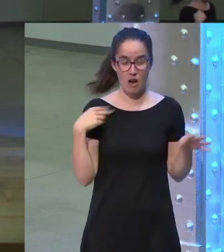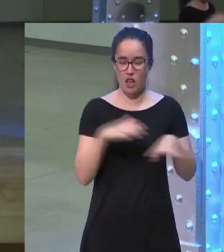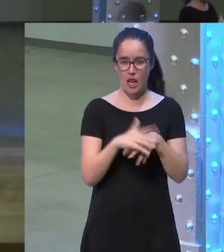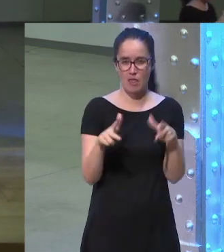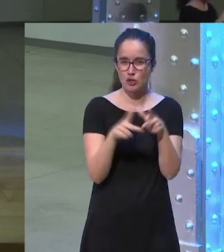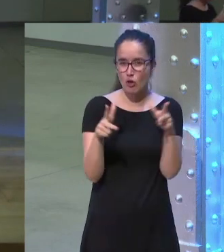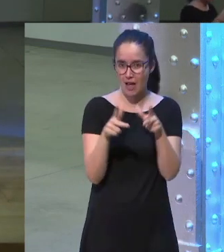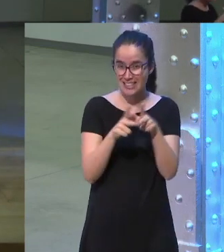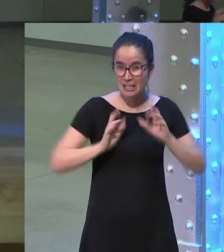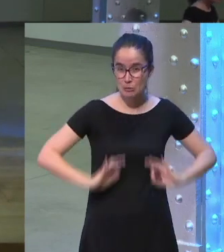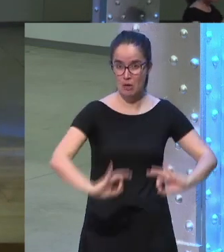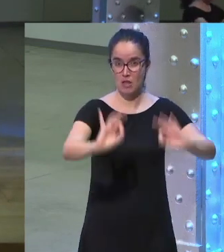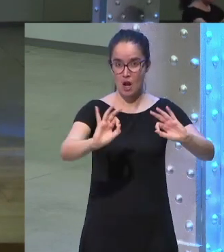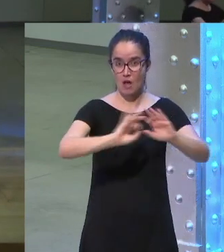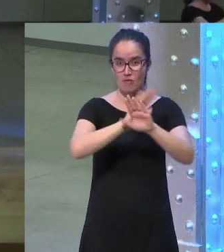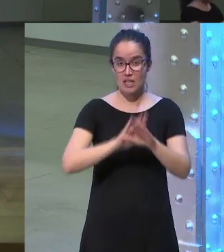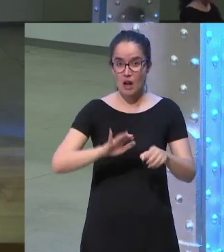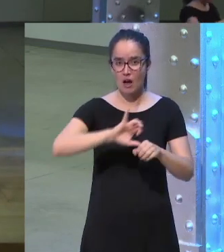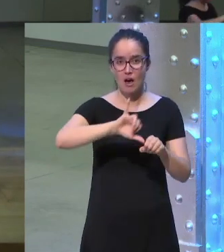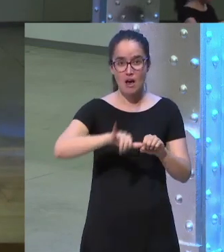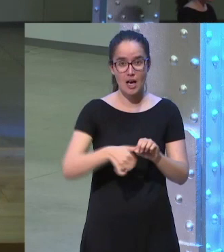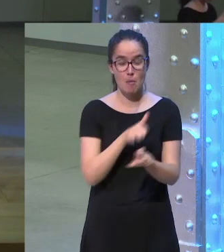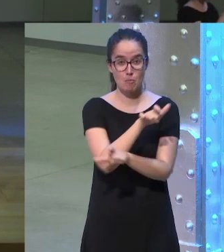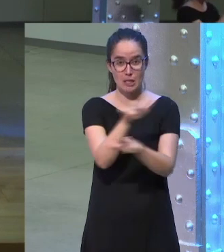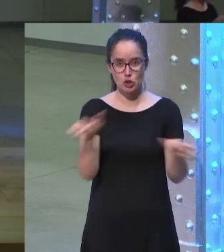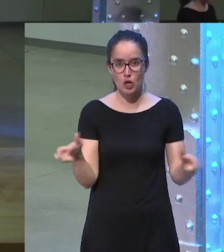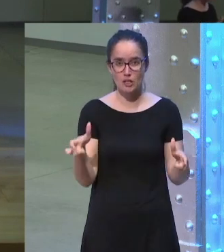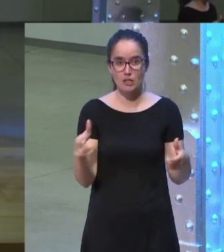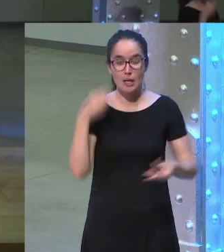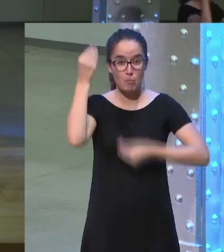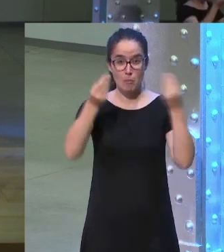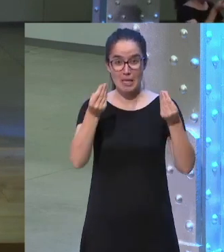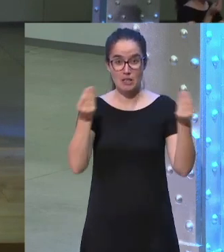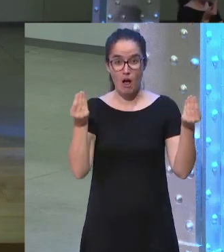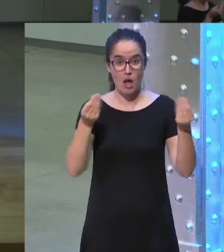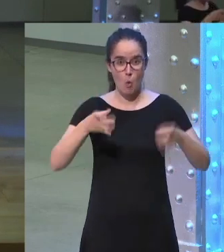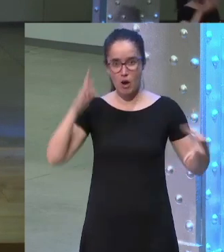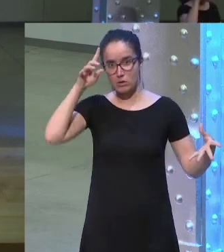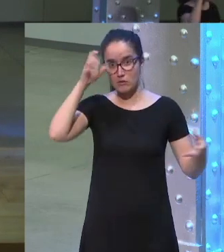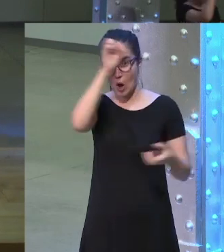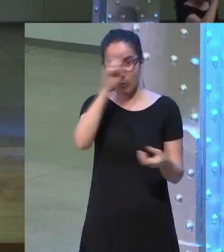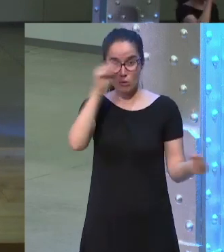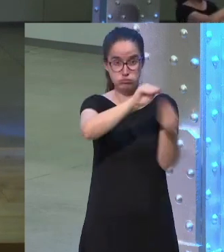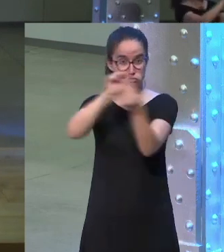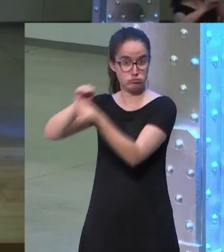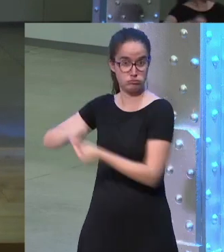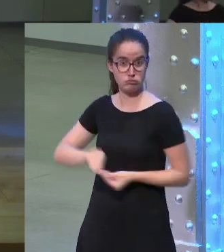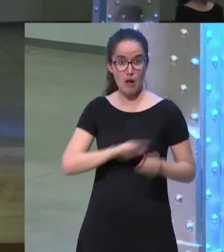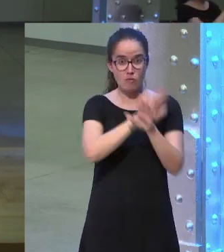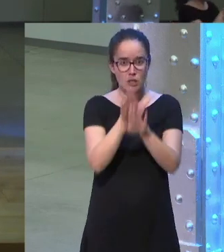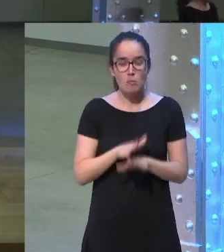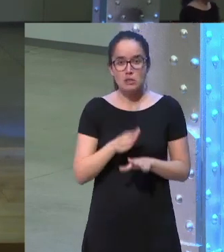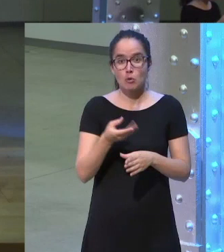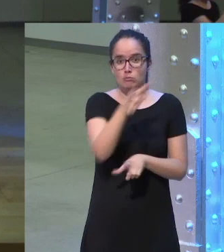redes sociales en particular, nos acabamos rodeando de la gente que piensa como nosotros. Y nos acabamos creyendo que